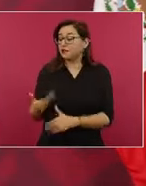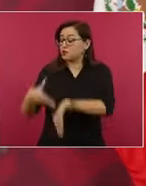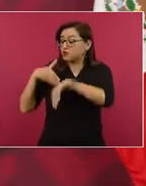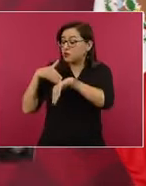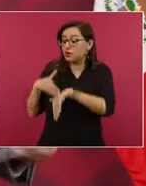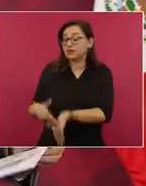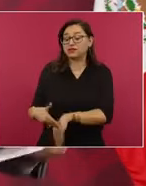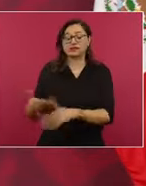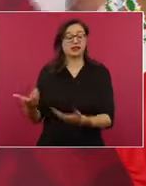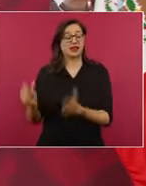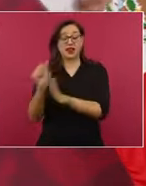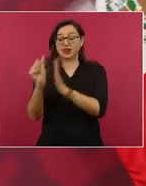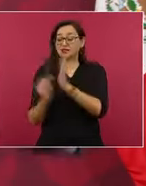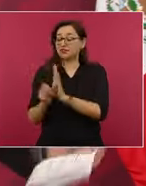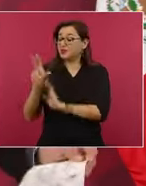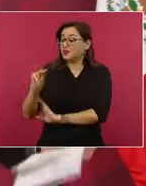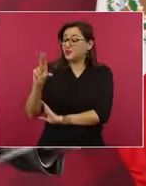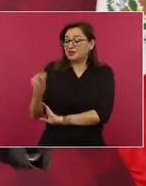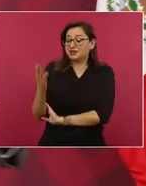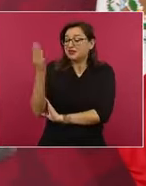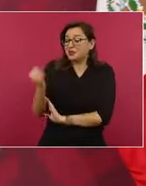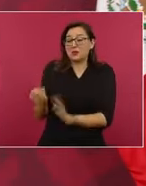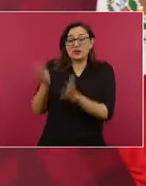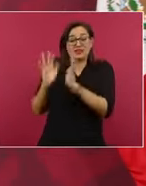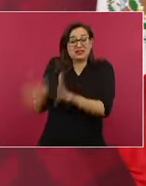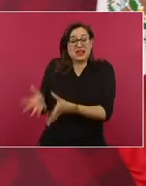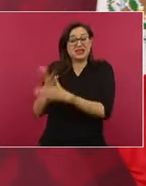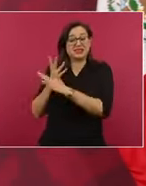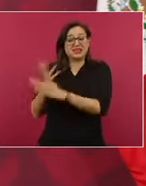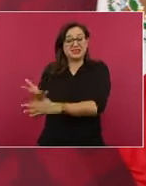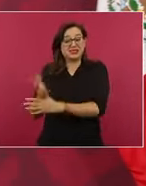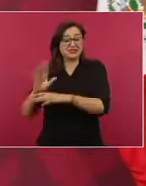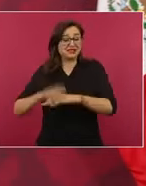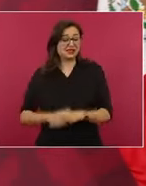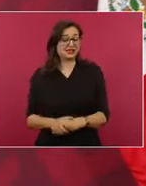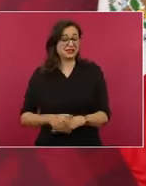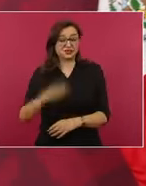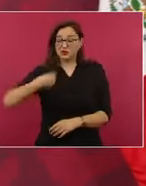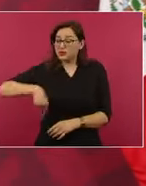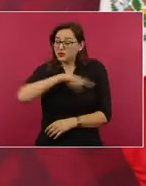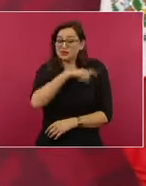El artículo 89, ahí está la política de principios.